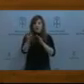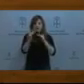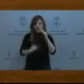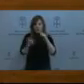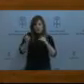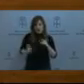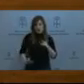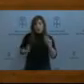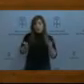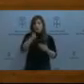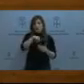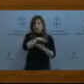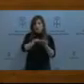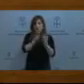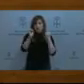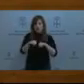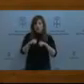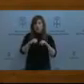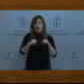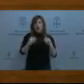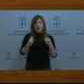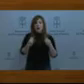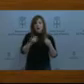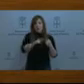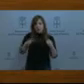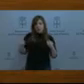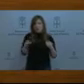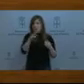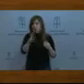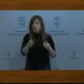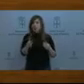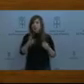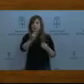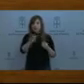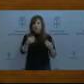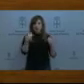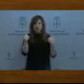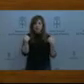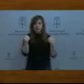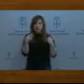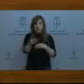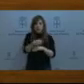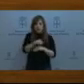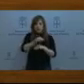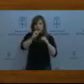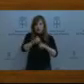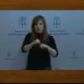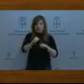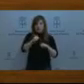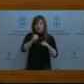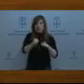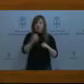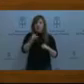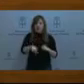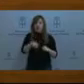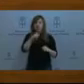salarial cuando hablemos del pacto demográfico, porque alguien se va a encargar del cuidado de nuestros mayores y ese alguien hoy tiene nombre de